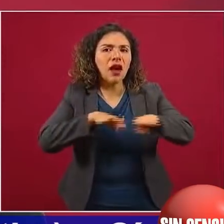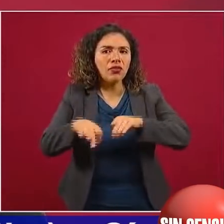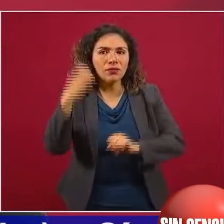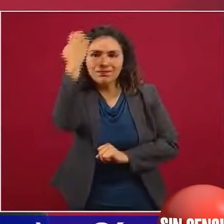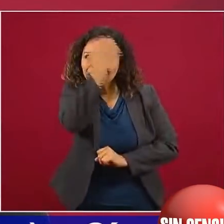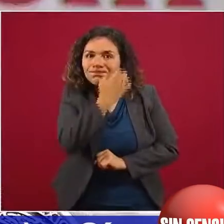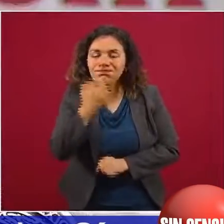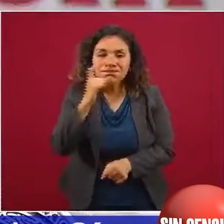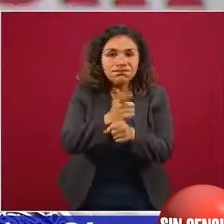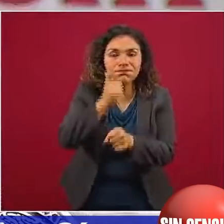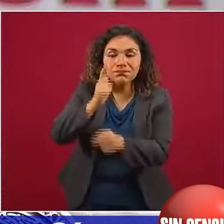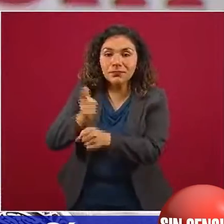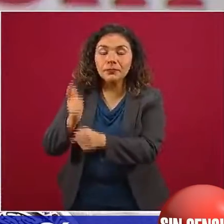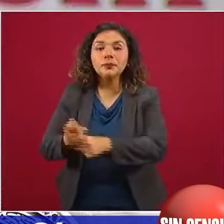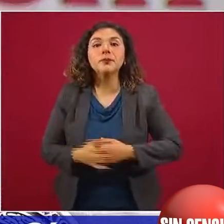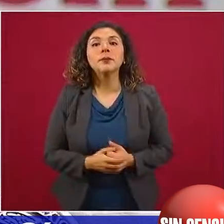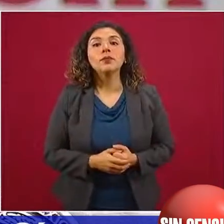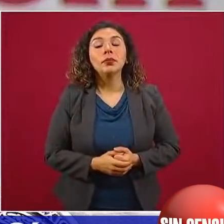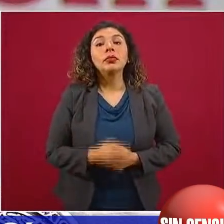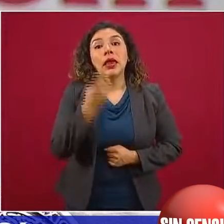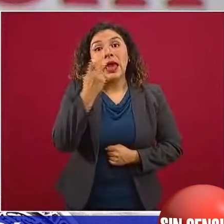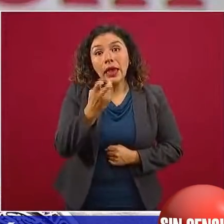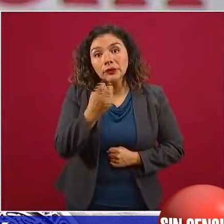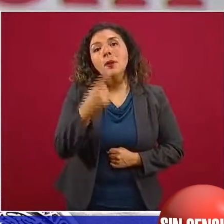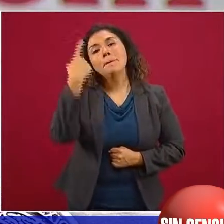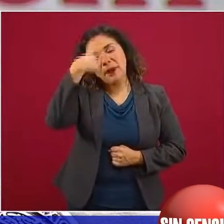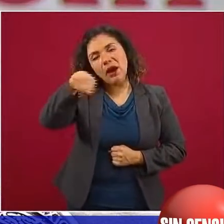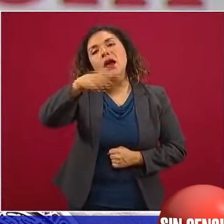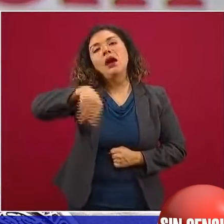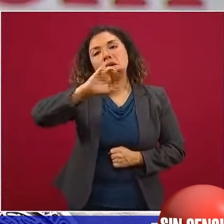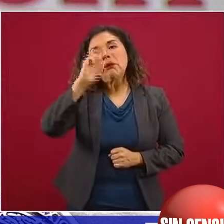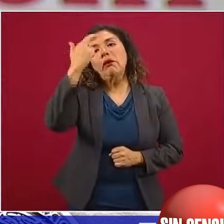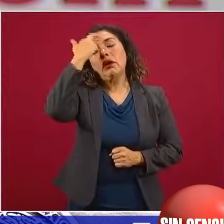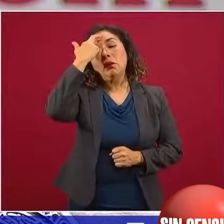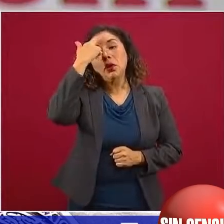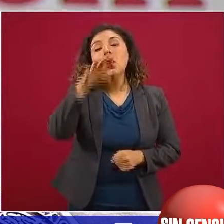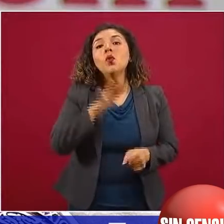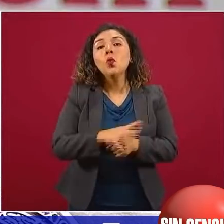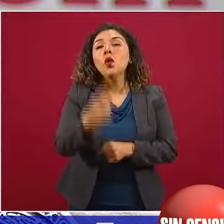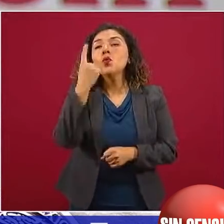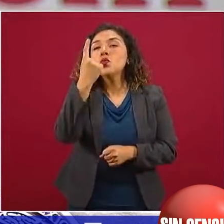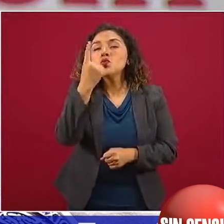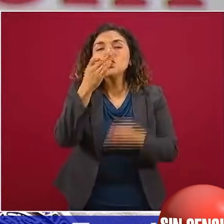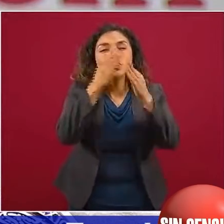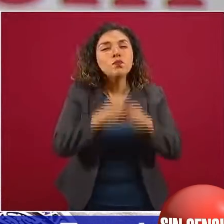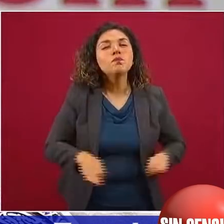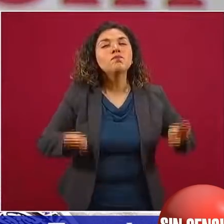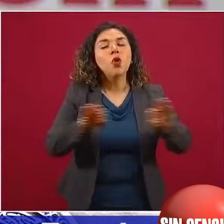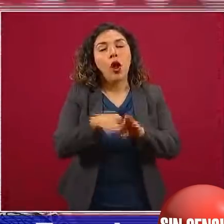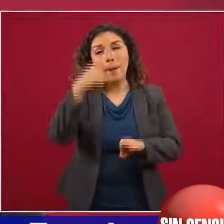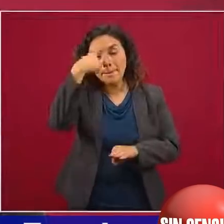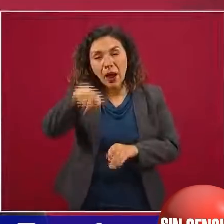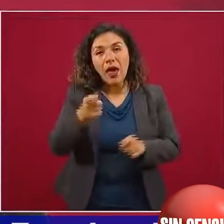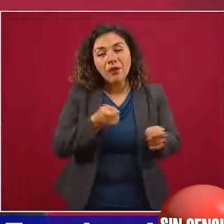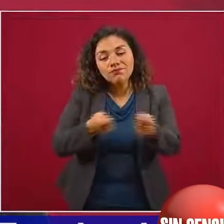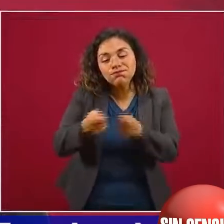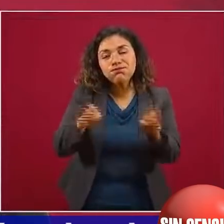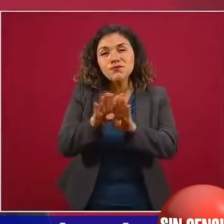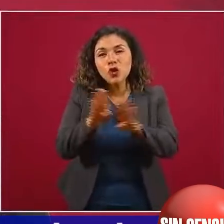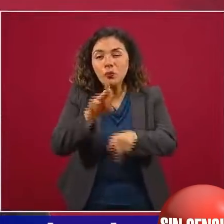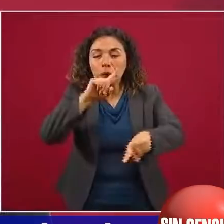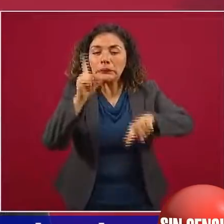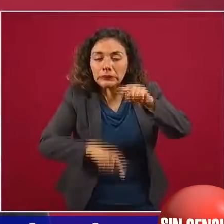trabajadores. Y esto es para también recordarle a la población que uno de los componentes fundamentales de las medidas de